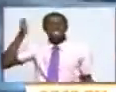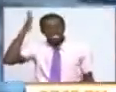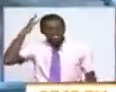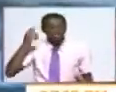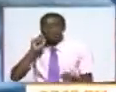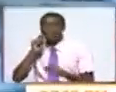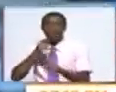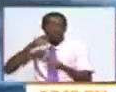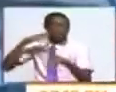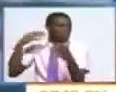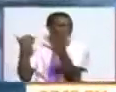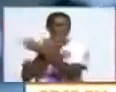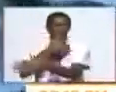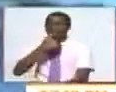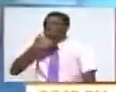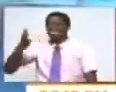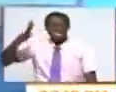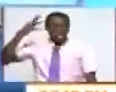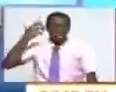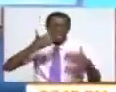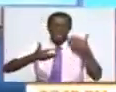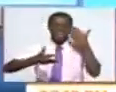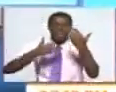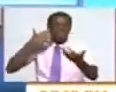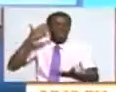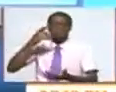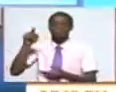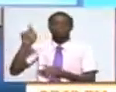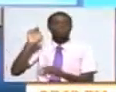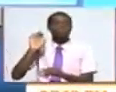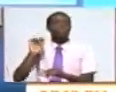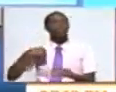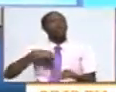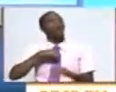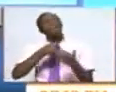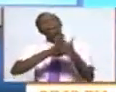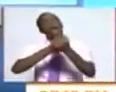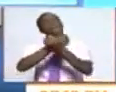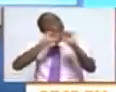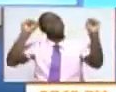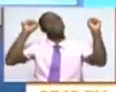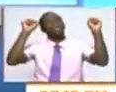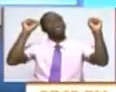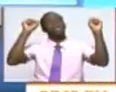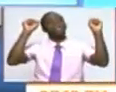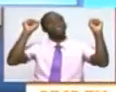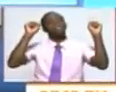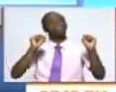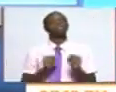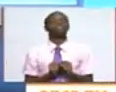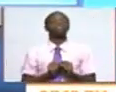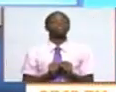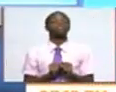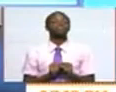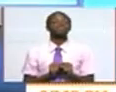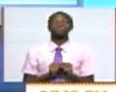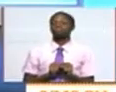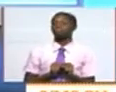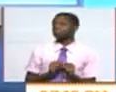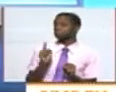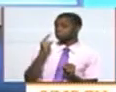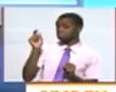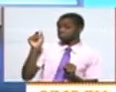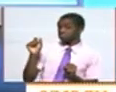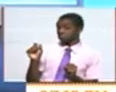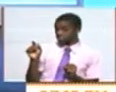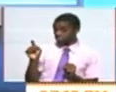limpio. Ellos no dan por la libertad. Ahí lo tienen ustedes, ahí lo escucharon.